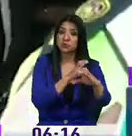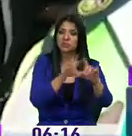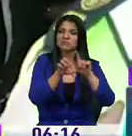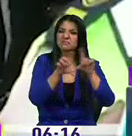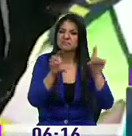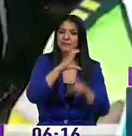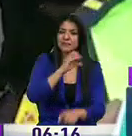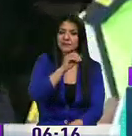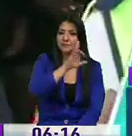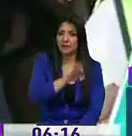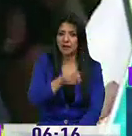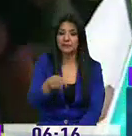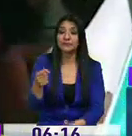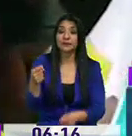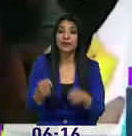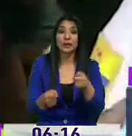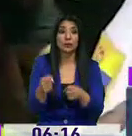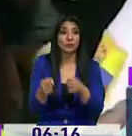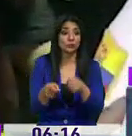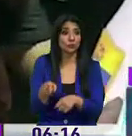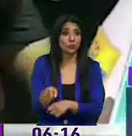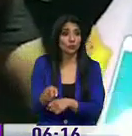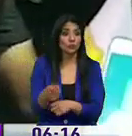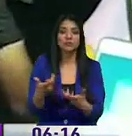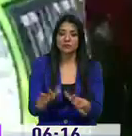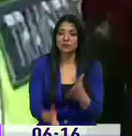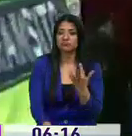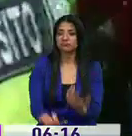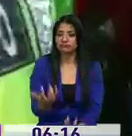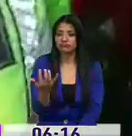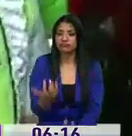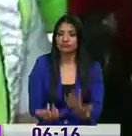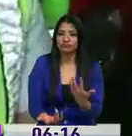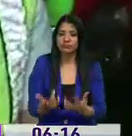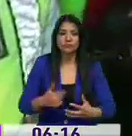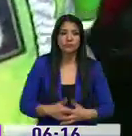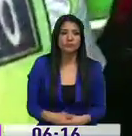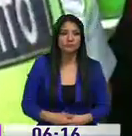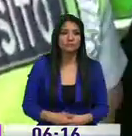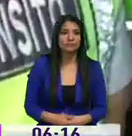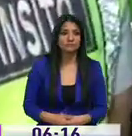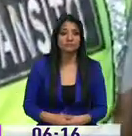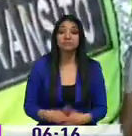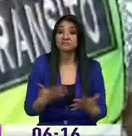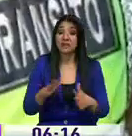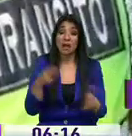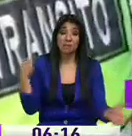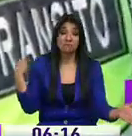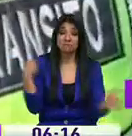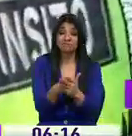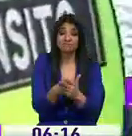un auto que se encuentra en generado el estruendo alertó a las personas que circulaban por la carretera